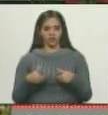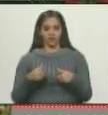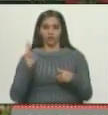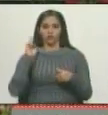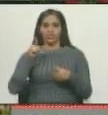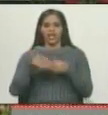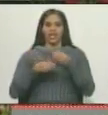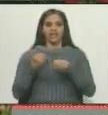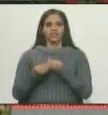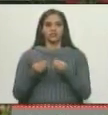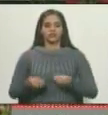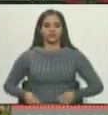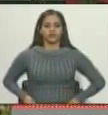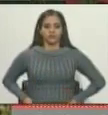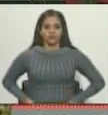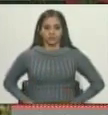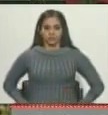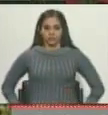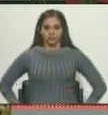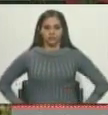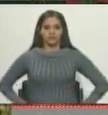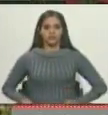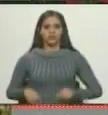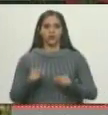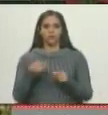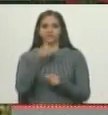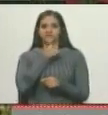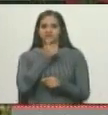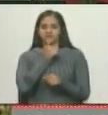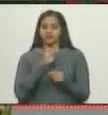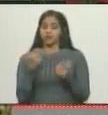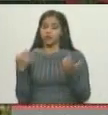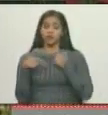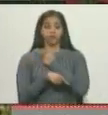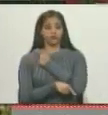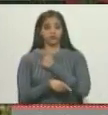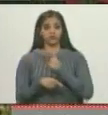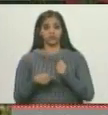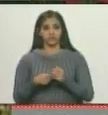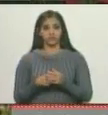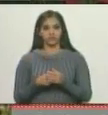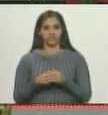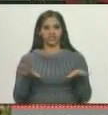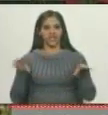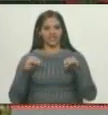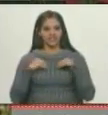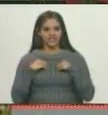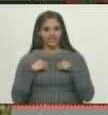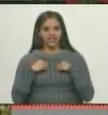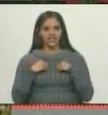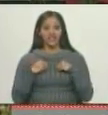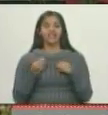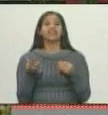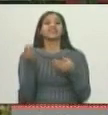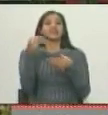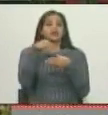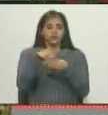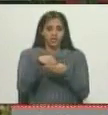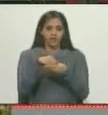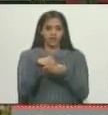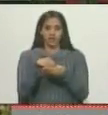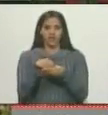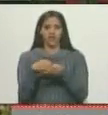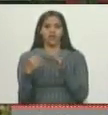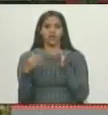hecho con una tolerancia extrema de aceptar, inclusive en